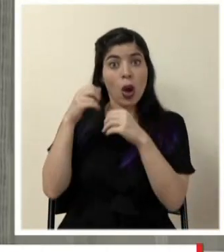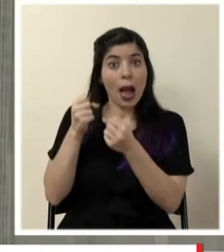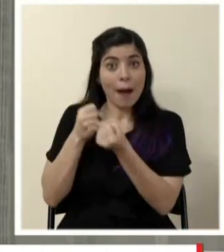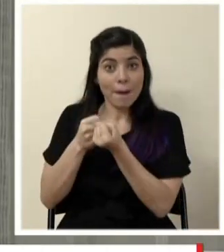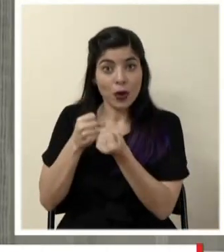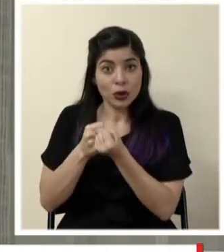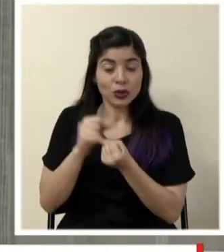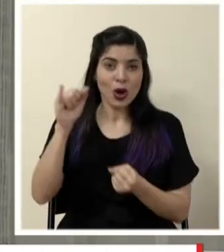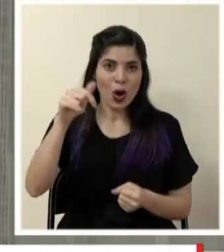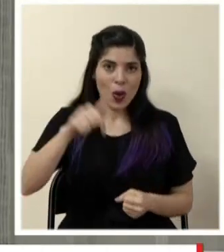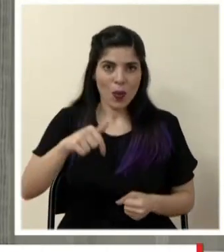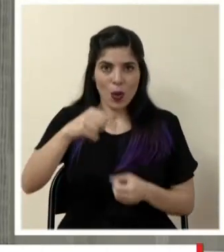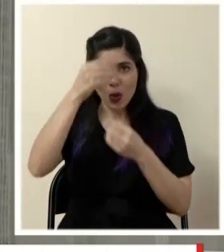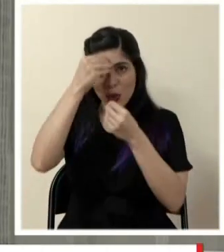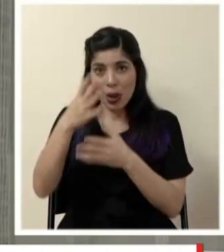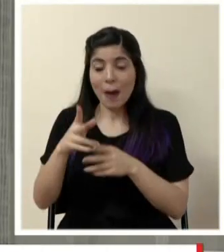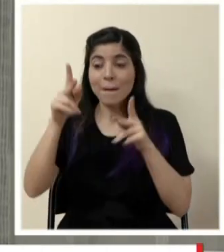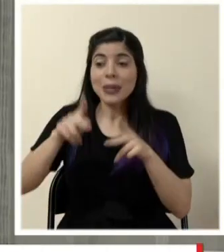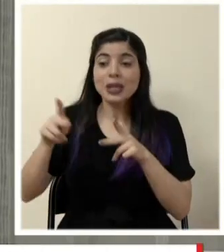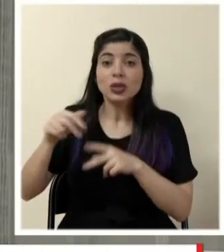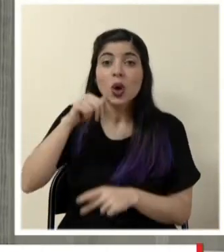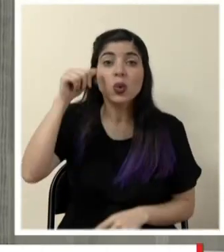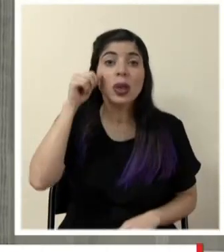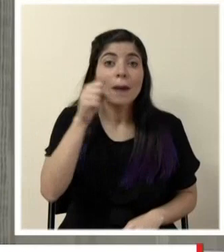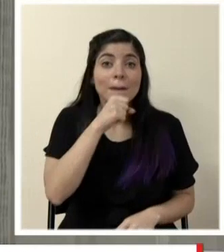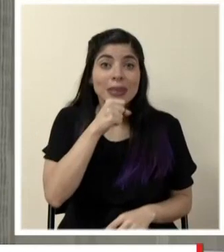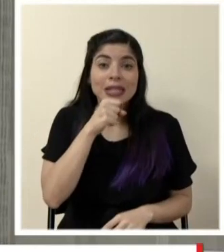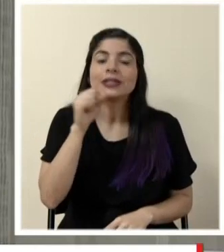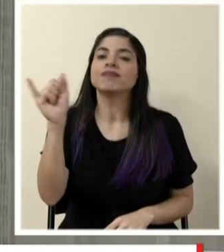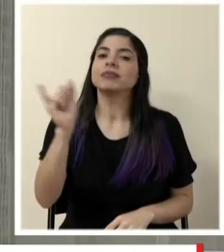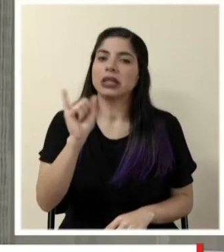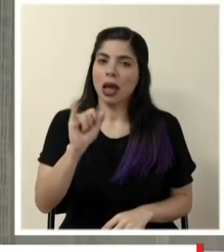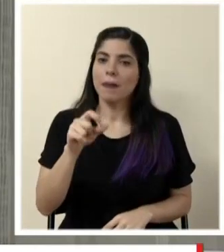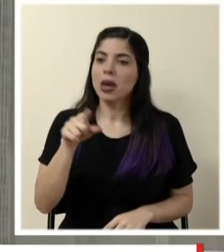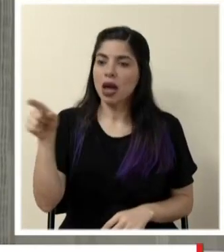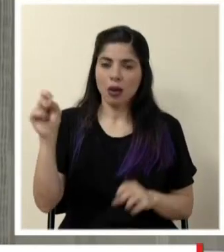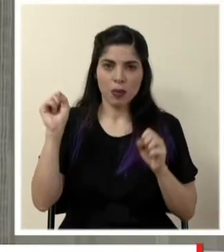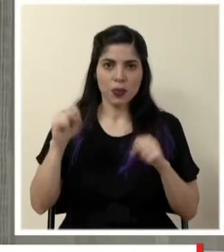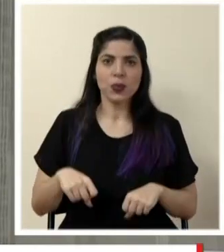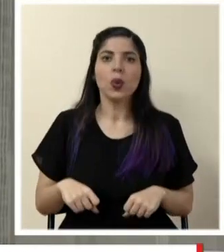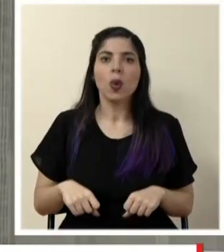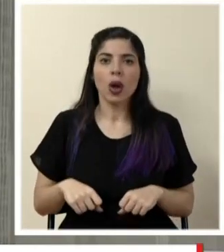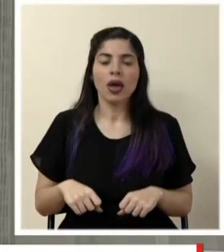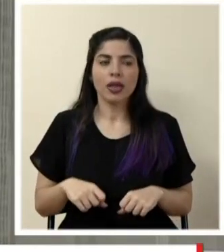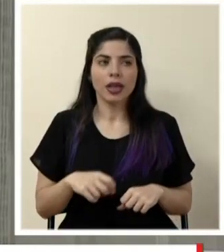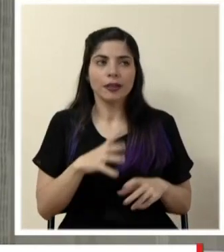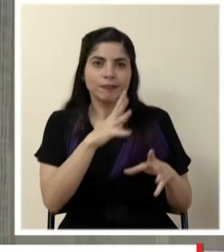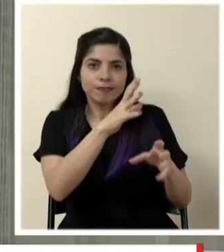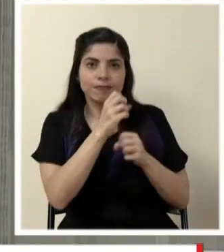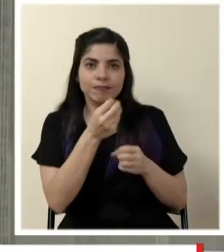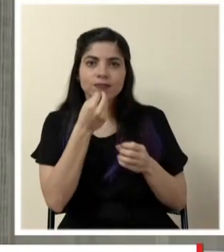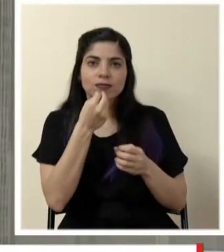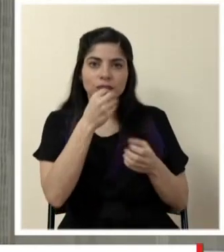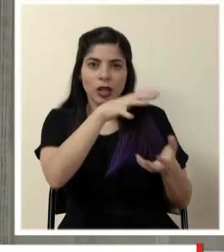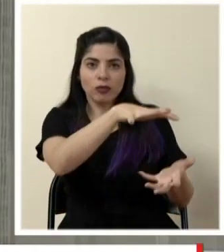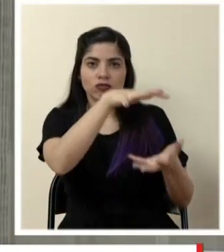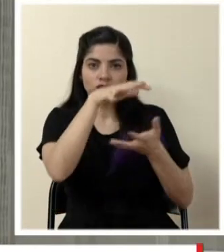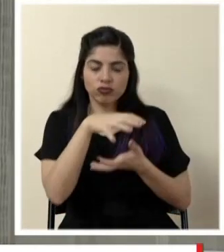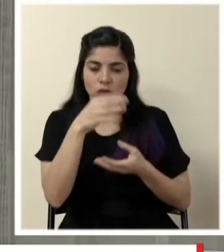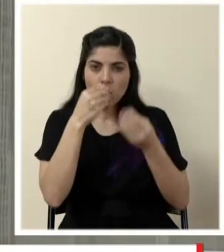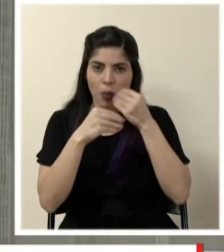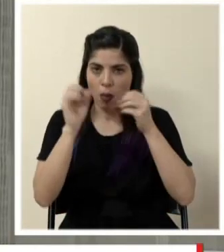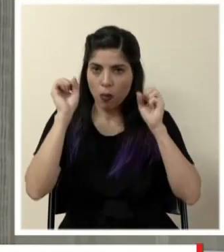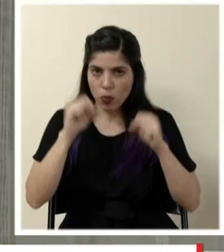hemos anunciado hoy, por ejemplo, de personas adultas mayores, también tienen acceso a este diario de